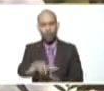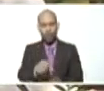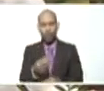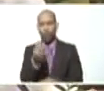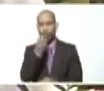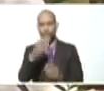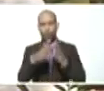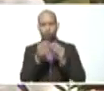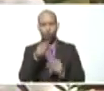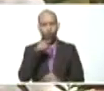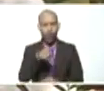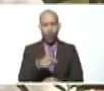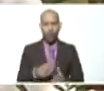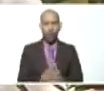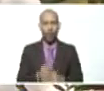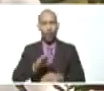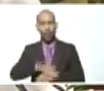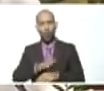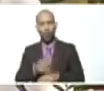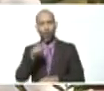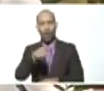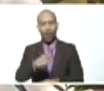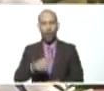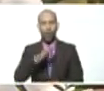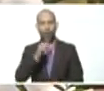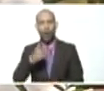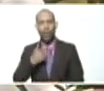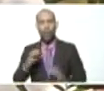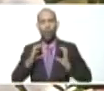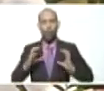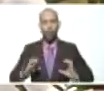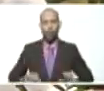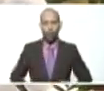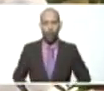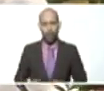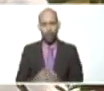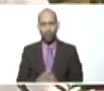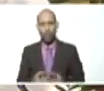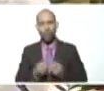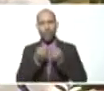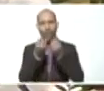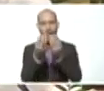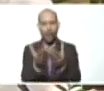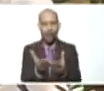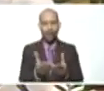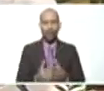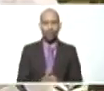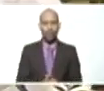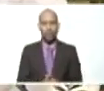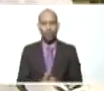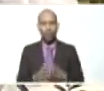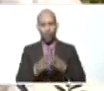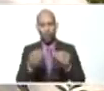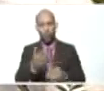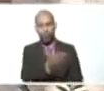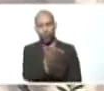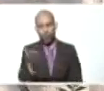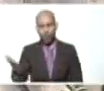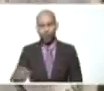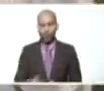coman todos de él, porque esto es mi cuerpo que será entregado por